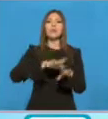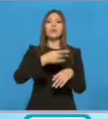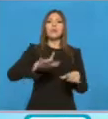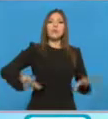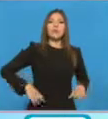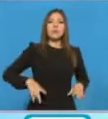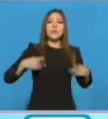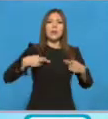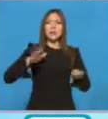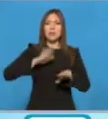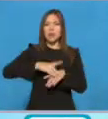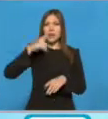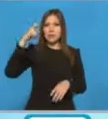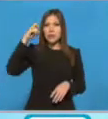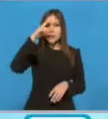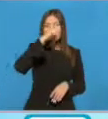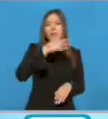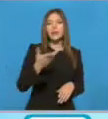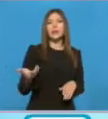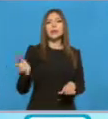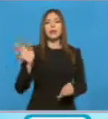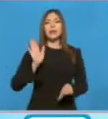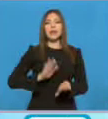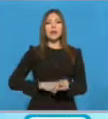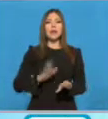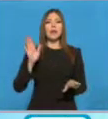más águila, más